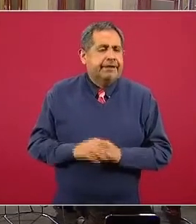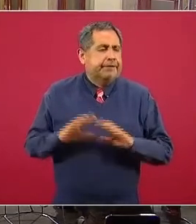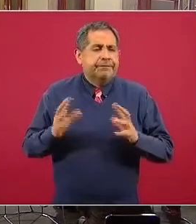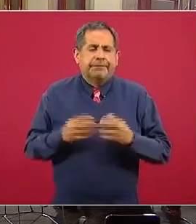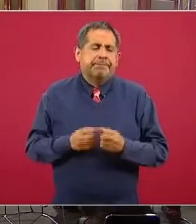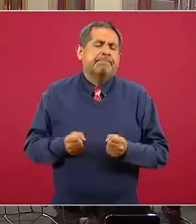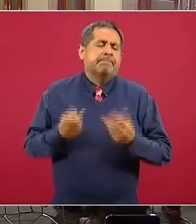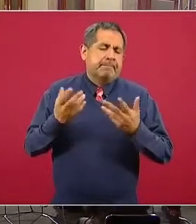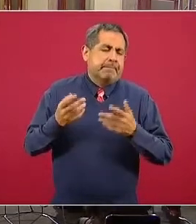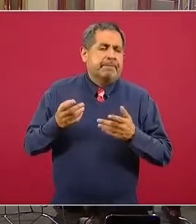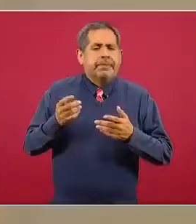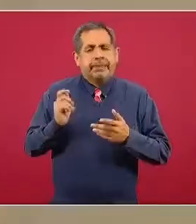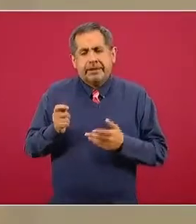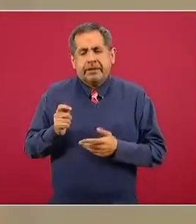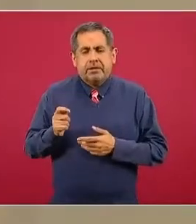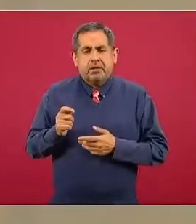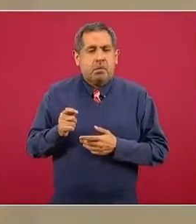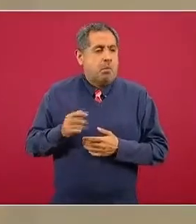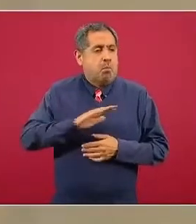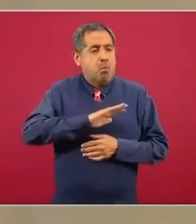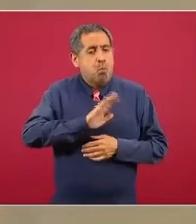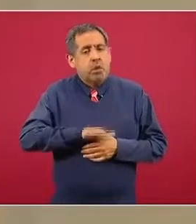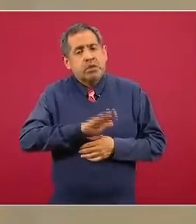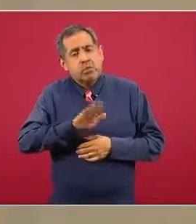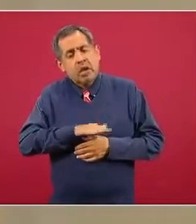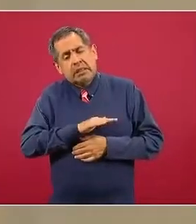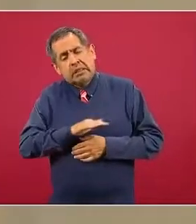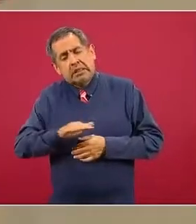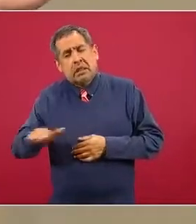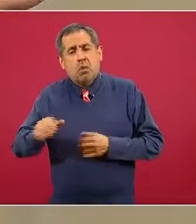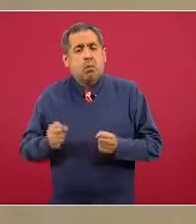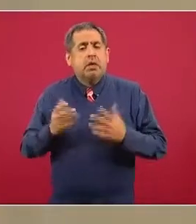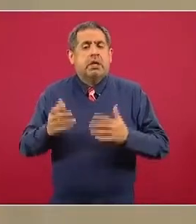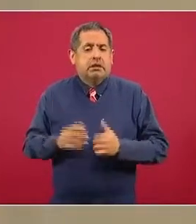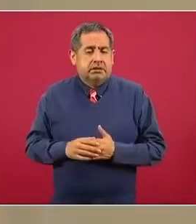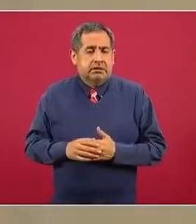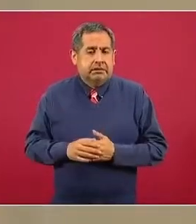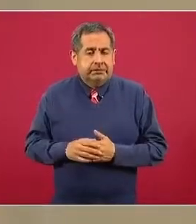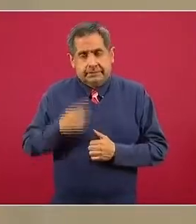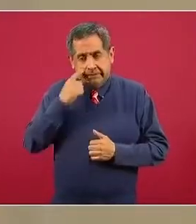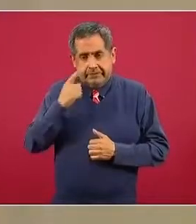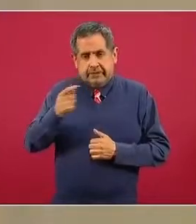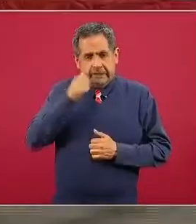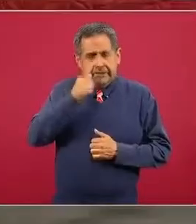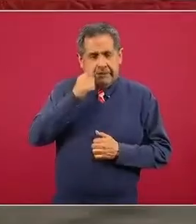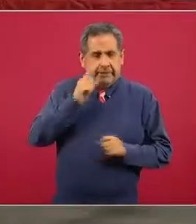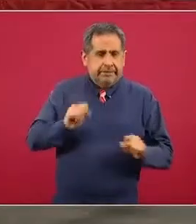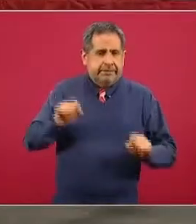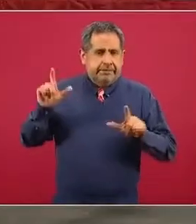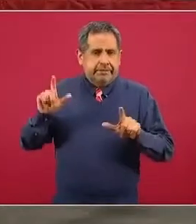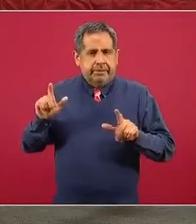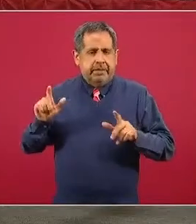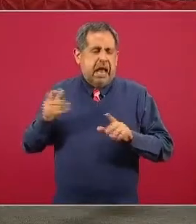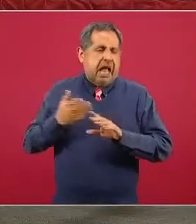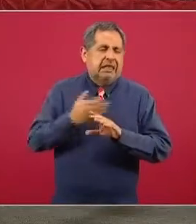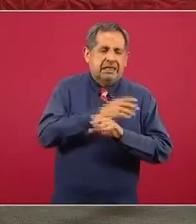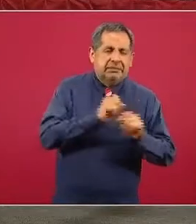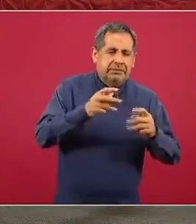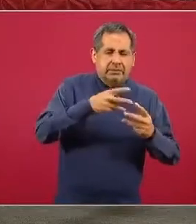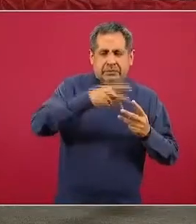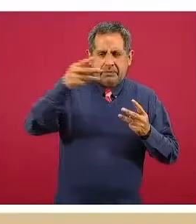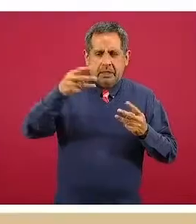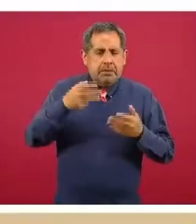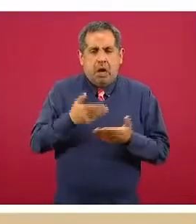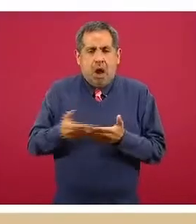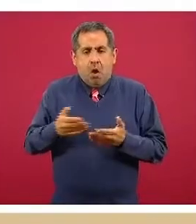también del comportamiento de la mortalidad. El dato lo tenemos siempre en la primera diapositiva, es decir, para el corte del